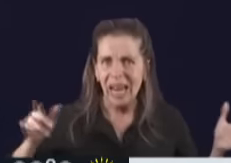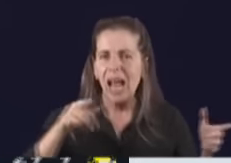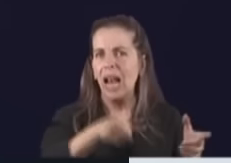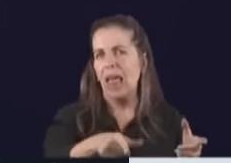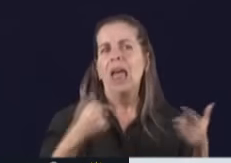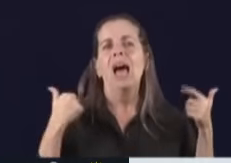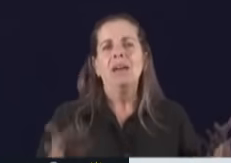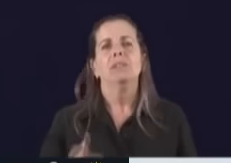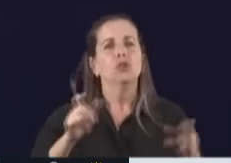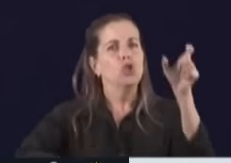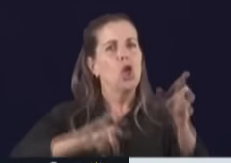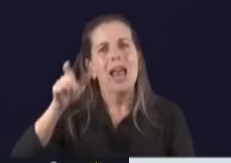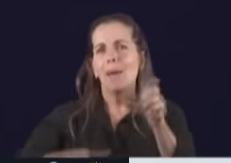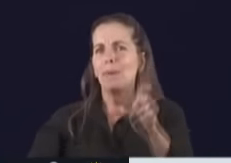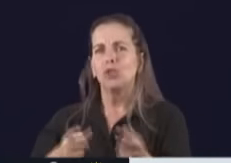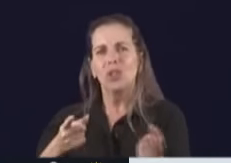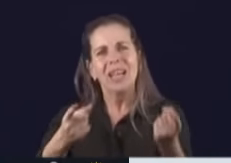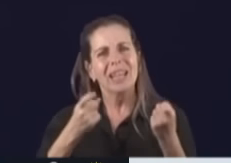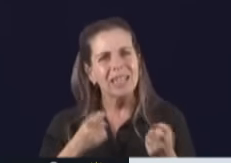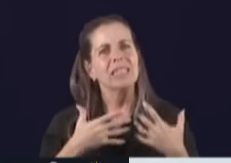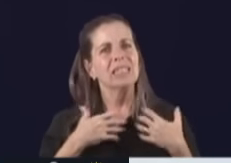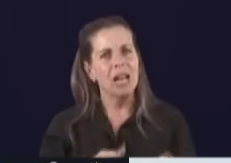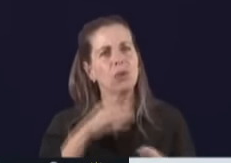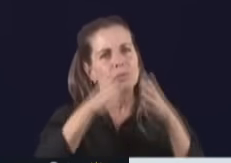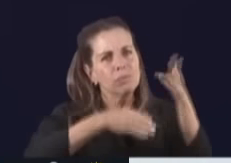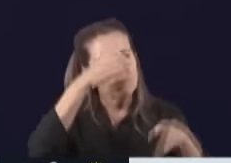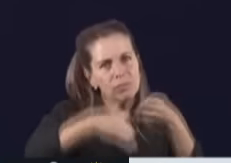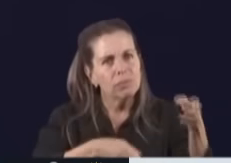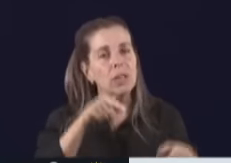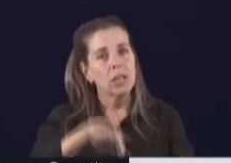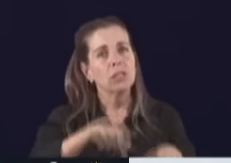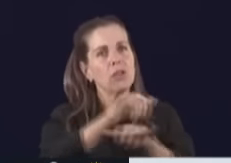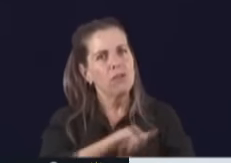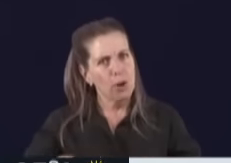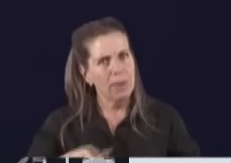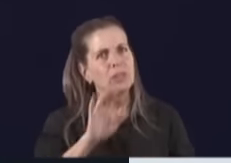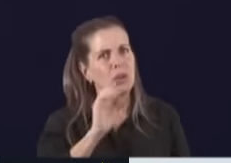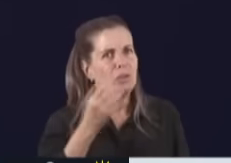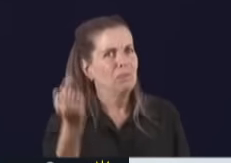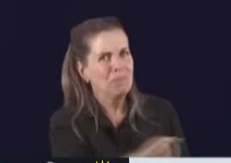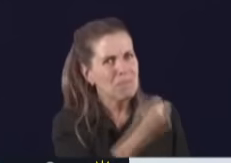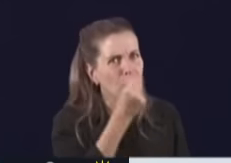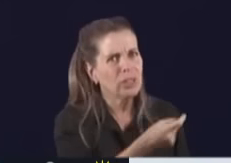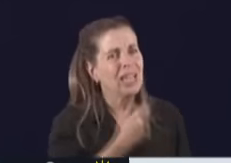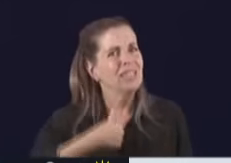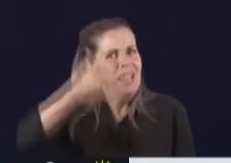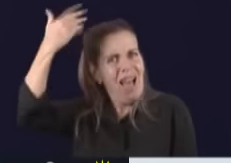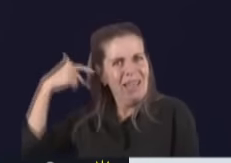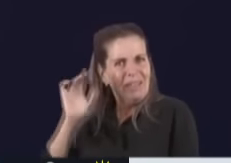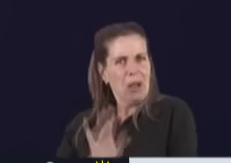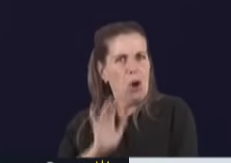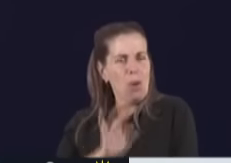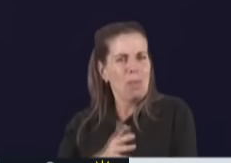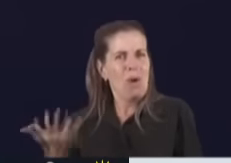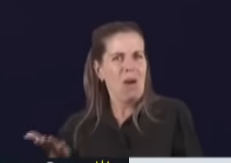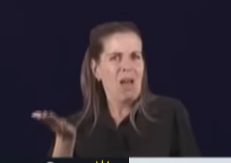sostienen todos los días. Son datos que reflejan la hipocresía de quienes manchan en nombre de la salud,